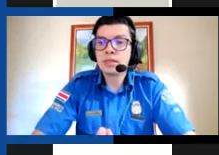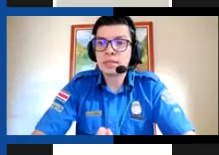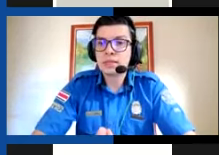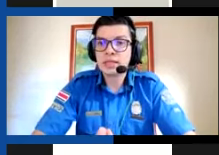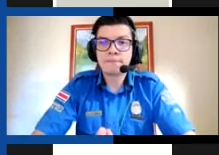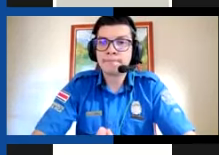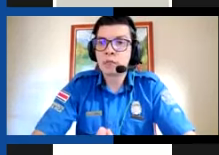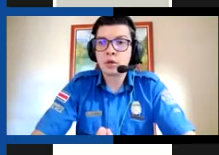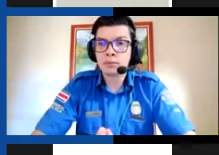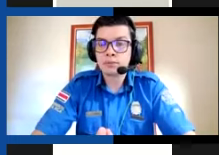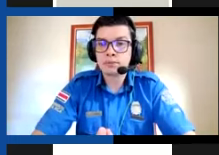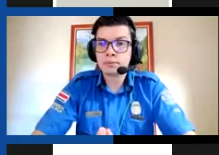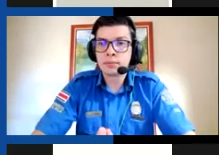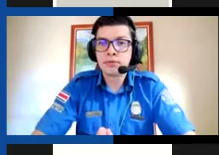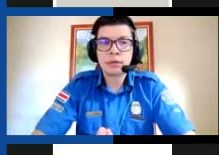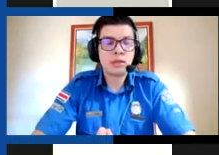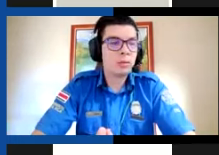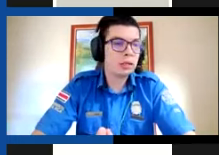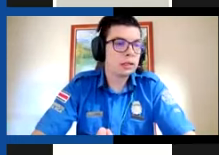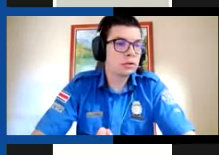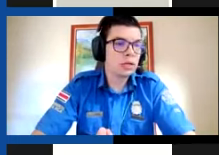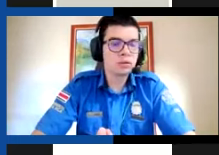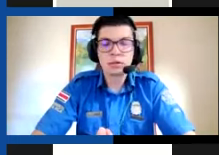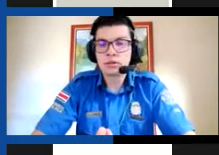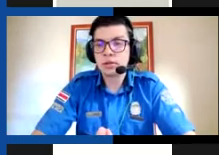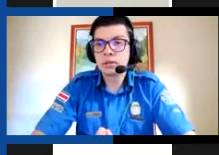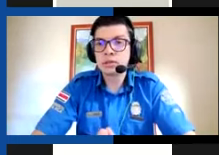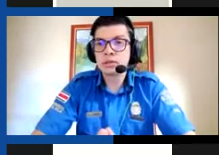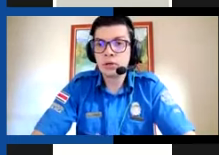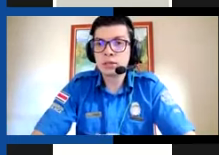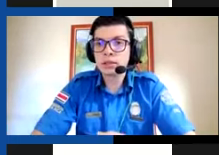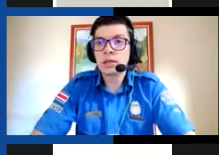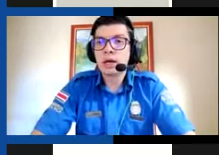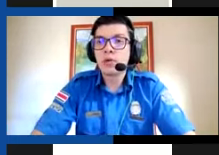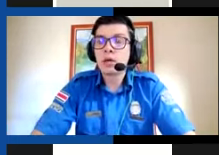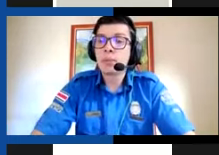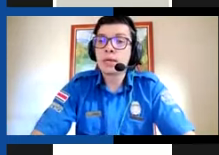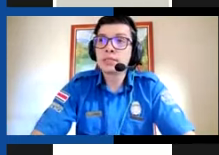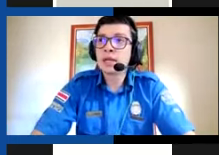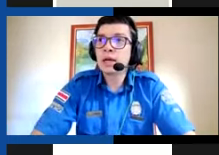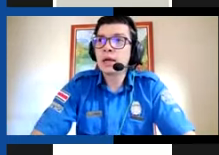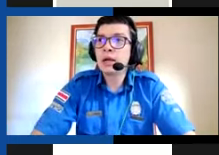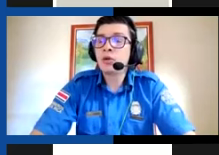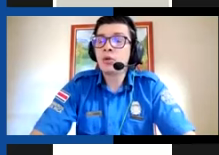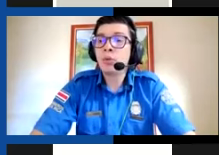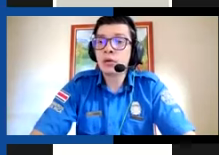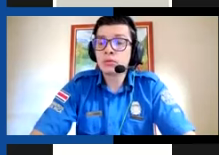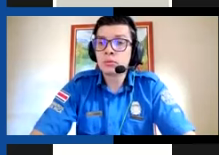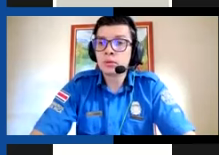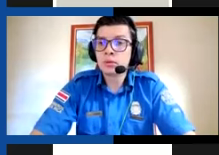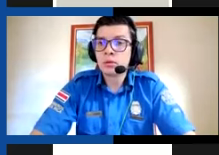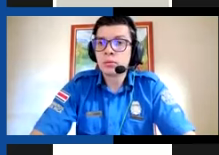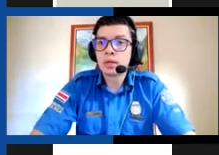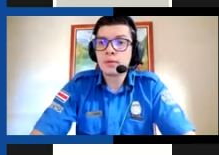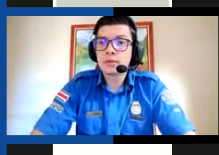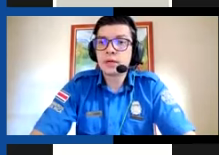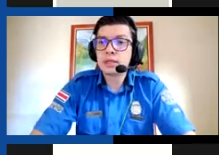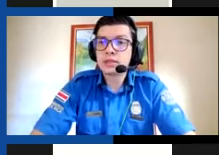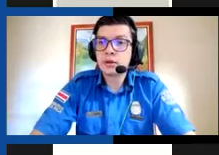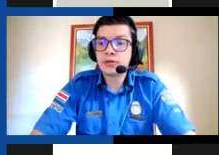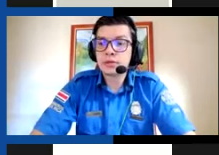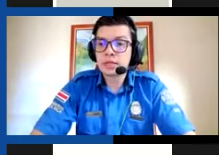primera instancia, no. Definitivamente es una de las condiciones más inseguras, aunque parezca algo bueno, porque